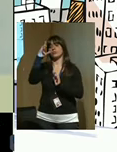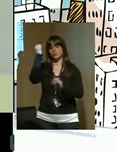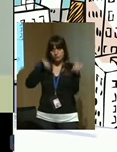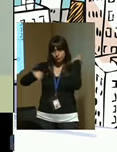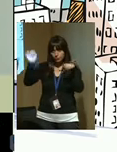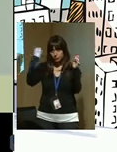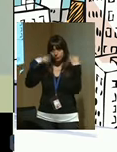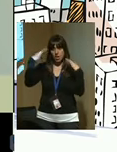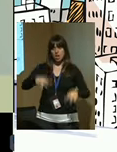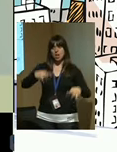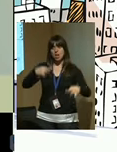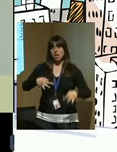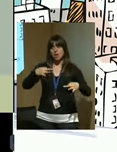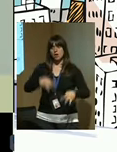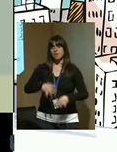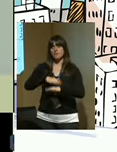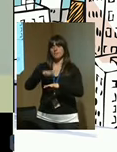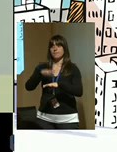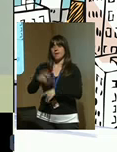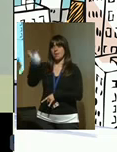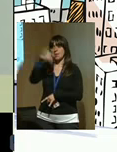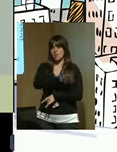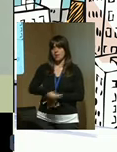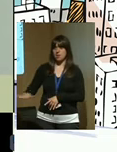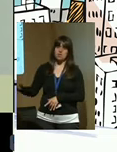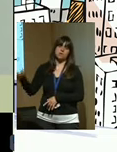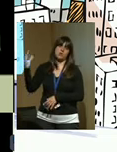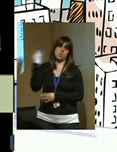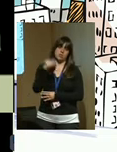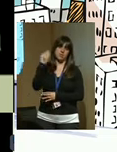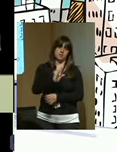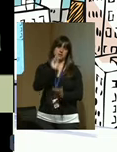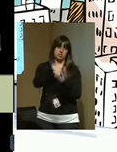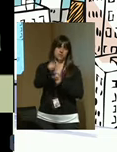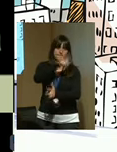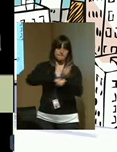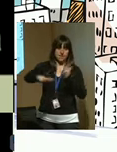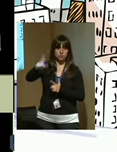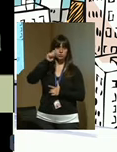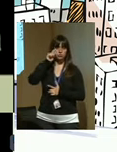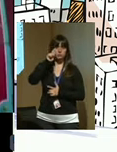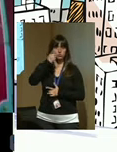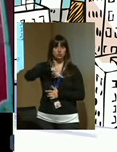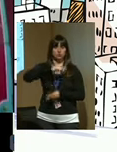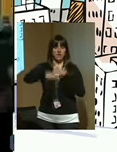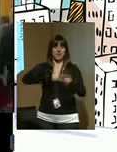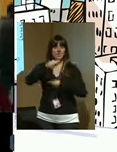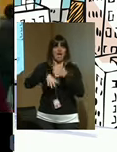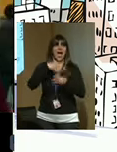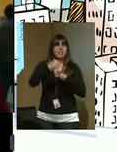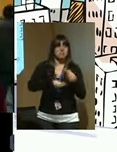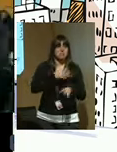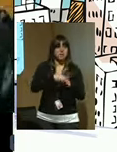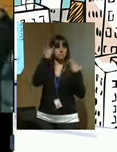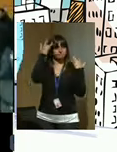niños, niñas y adolescentes en viajes y turismo, generamos acciones para concientizar y sensibilizar al turista y